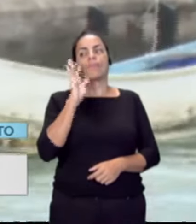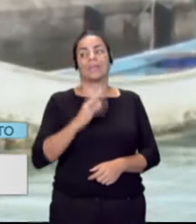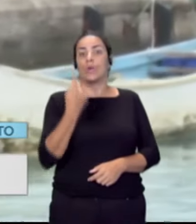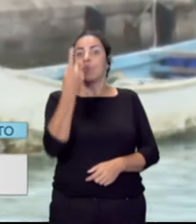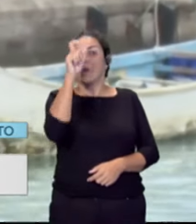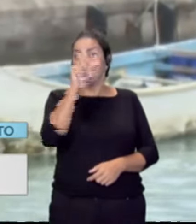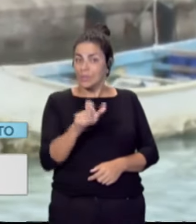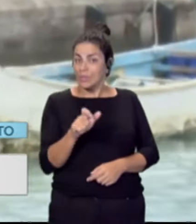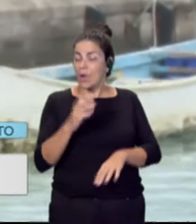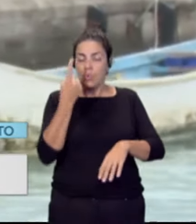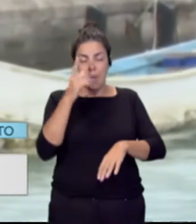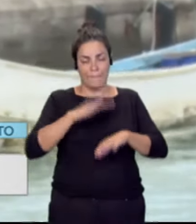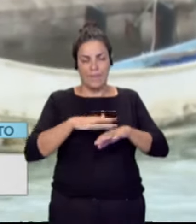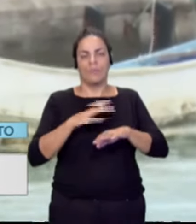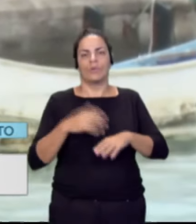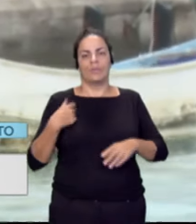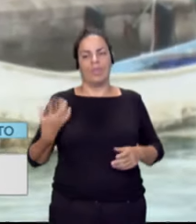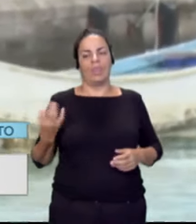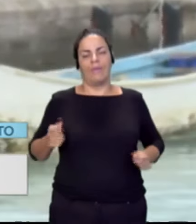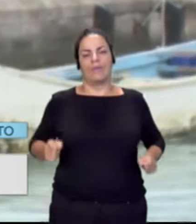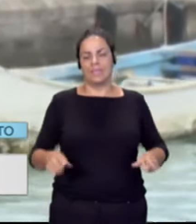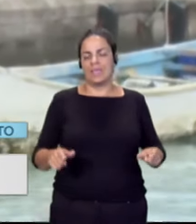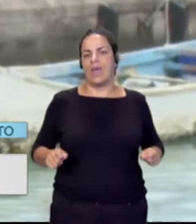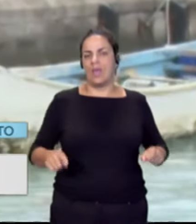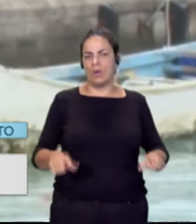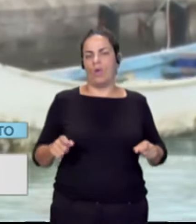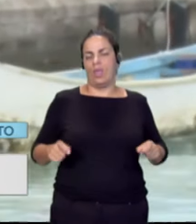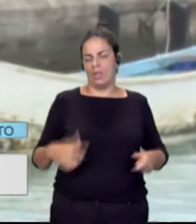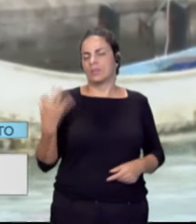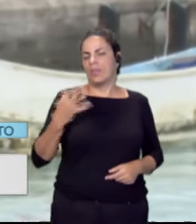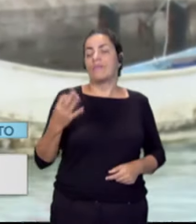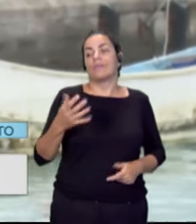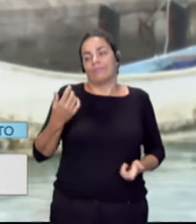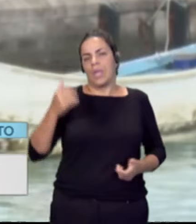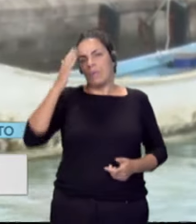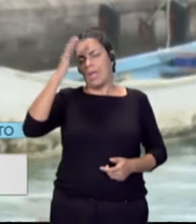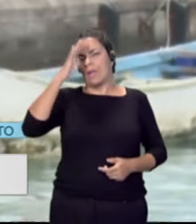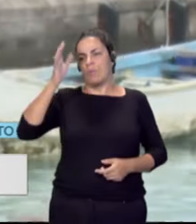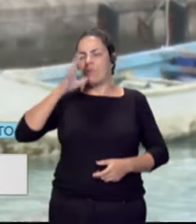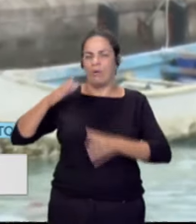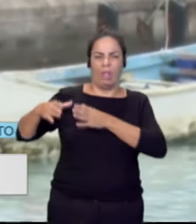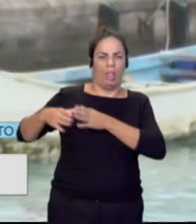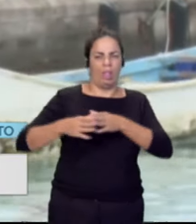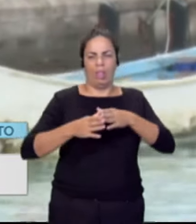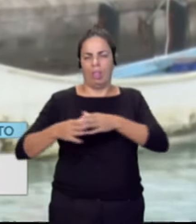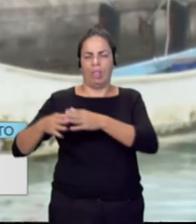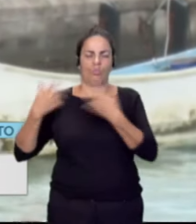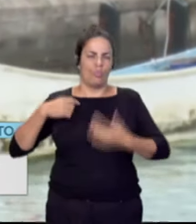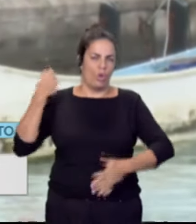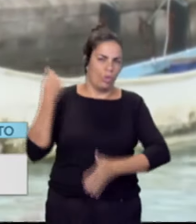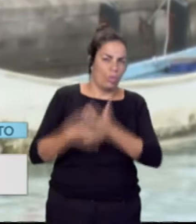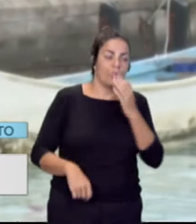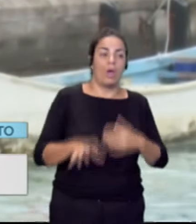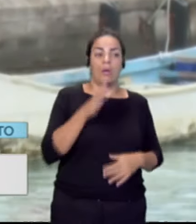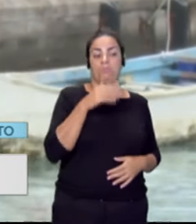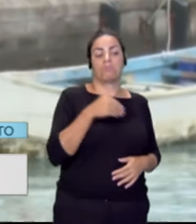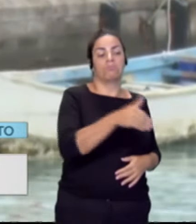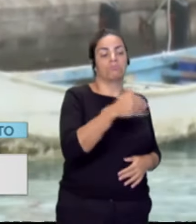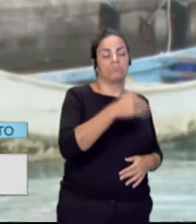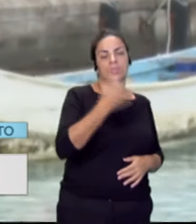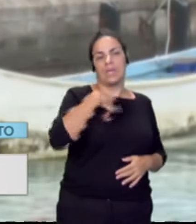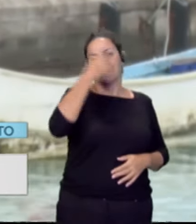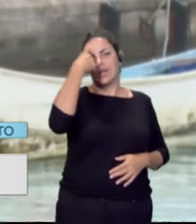ser trasladada en silla de ruedas. Entendemos que por la dureza de la travesía, en las próximas horas, en los próximos minutos, conoceremos cuál es el estado de salud de